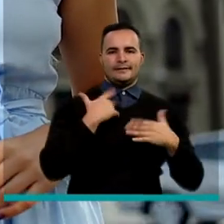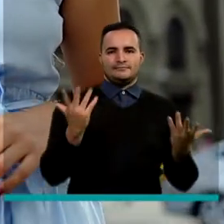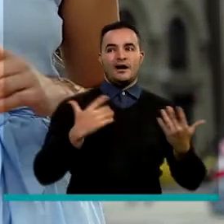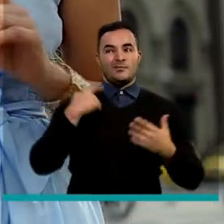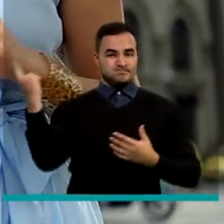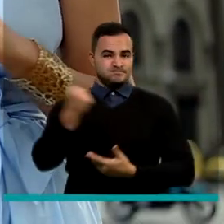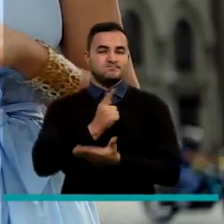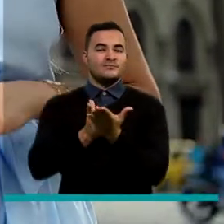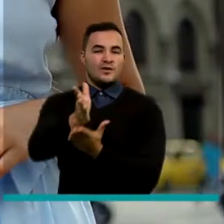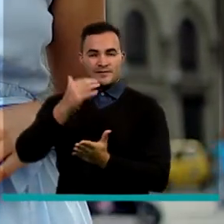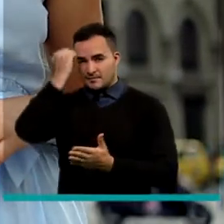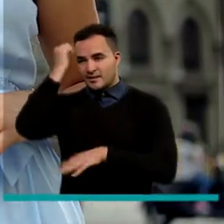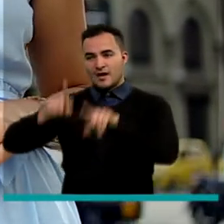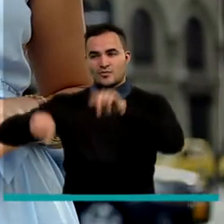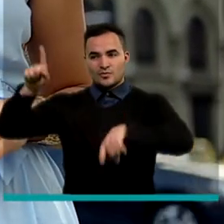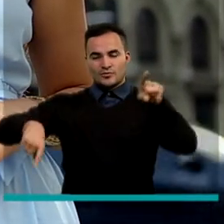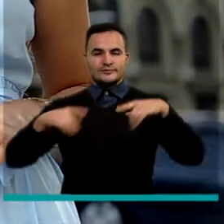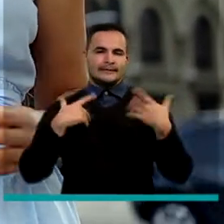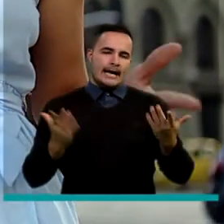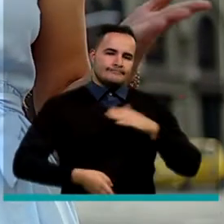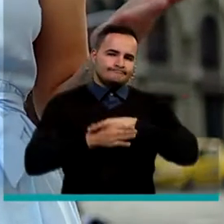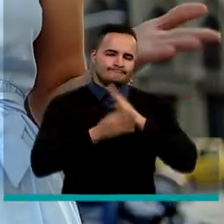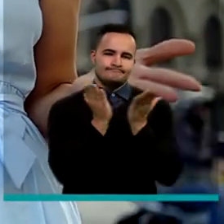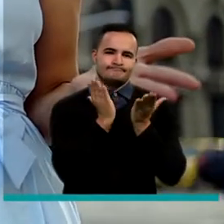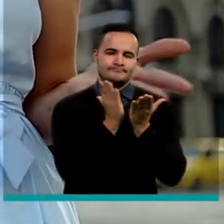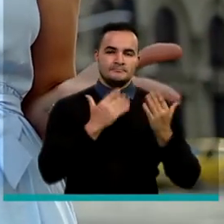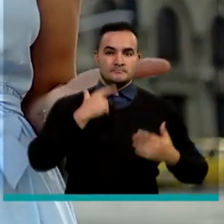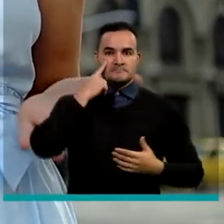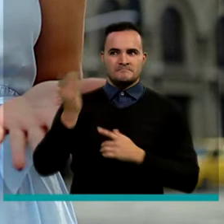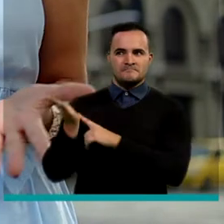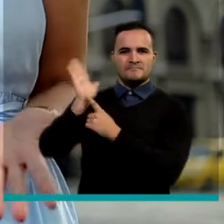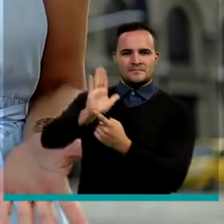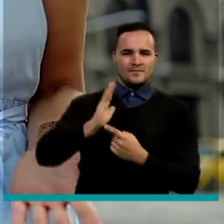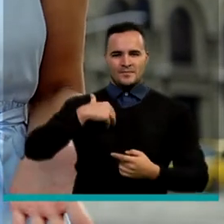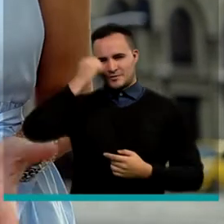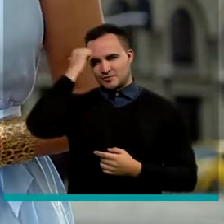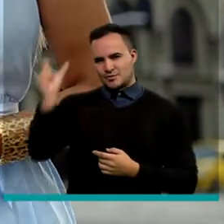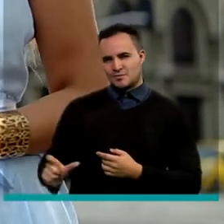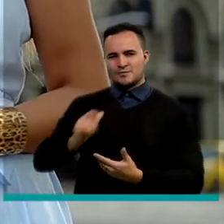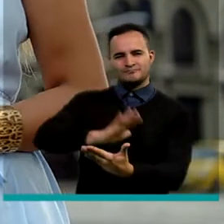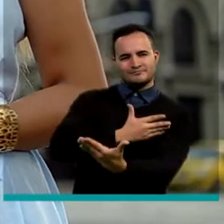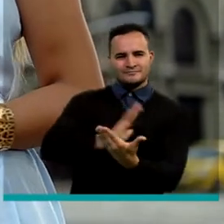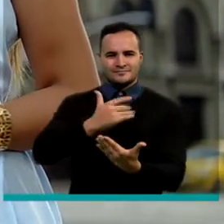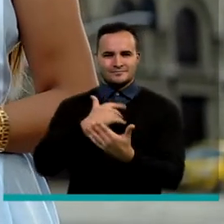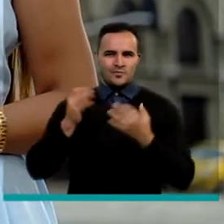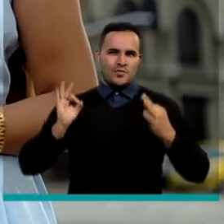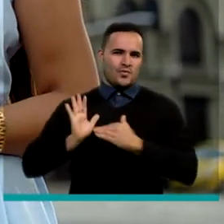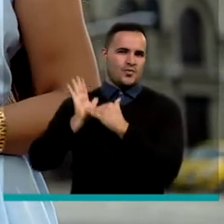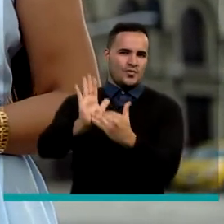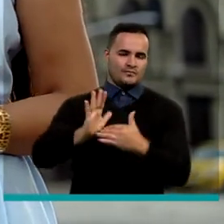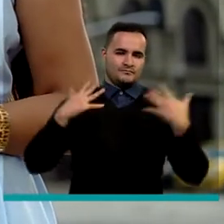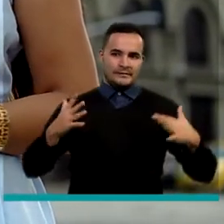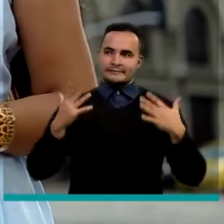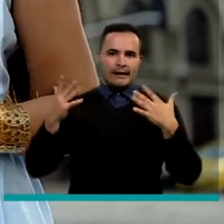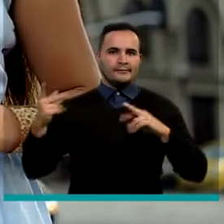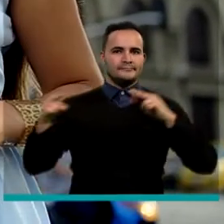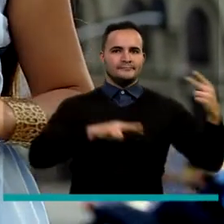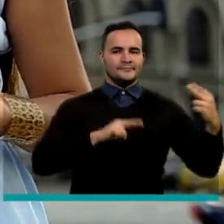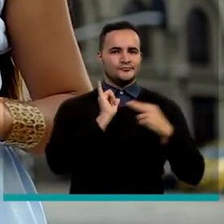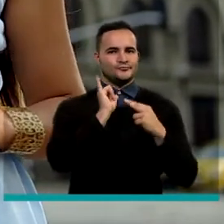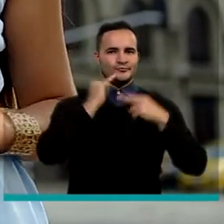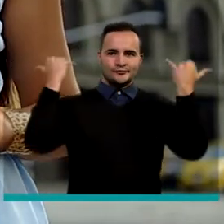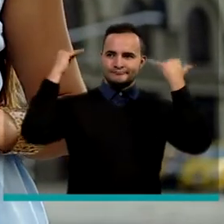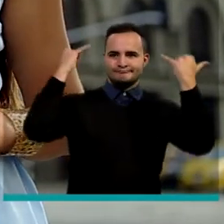el ejercicio de su labor. Luis Quiroz, un profesor de música, es ejemplo de ello. Ahora, como youtuber e